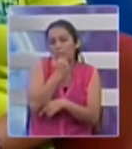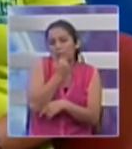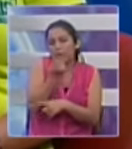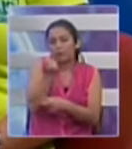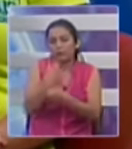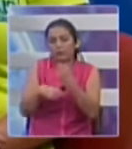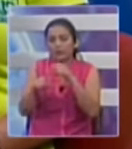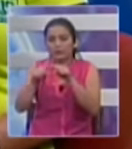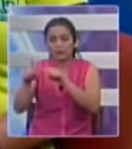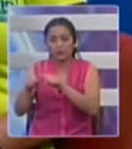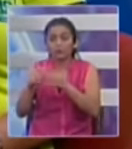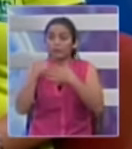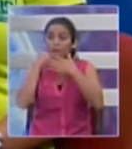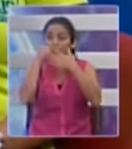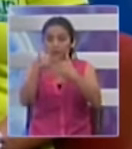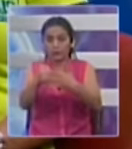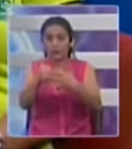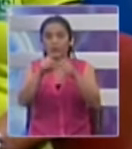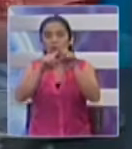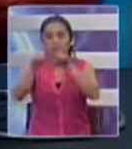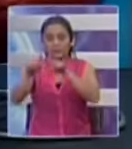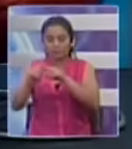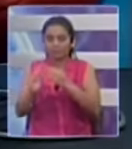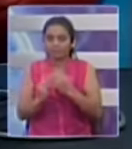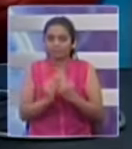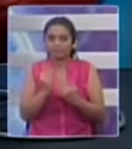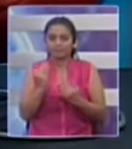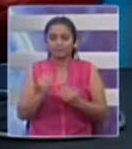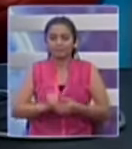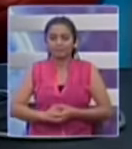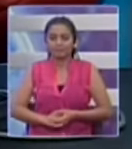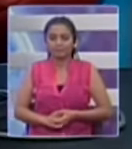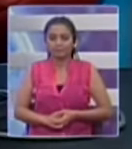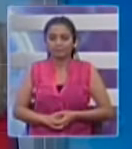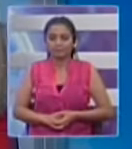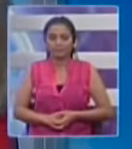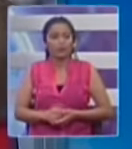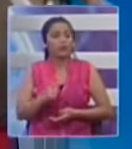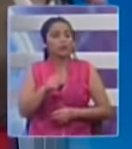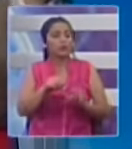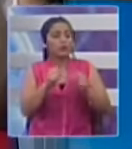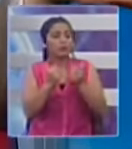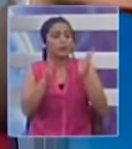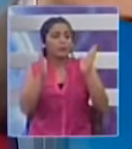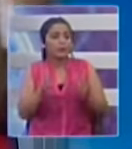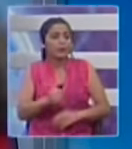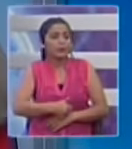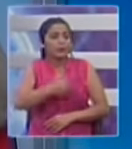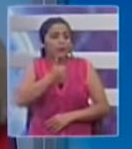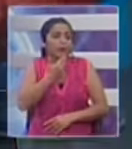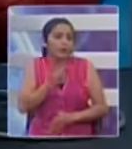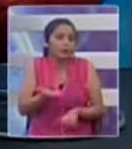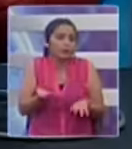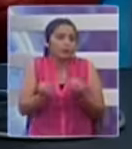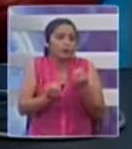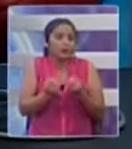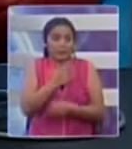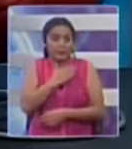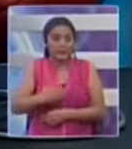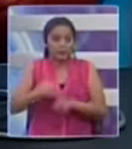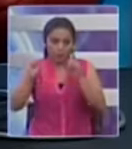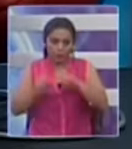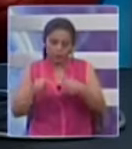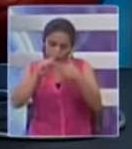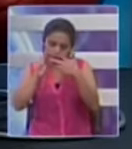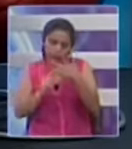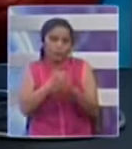puede accederse desde la banca, desde la banca pública. ¿Y desde la función legislativa que puede hacer usted? Desde la función legislativa, lo que hace la parte ejecutiva. Claro, pero